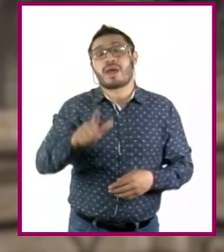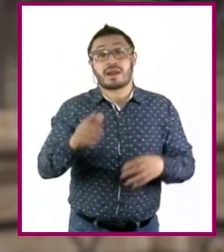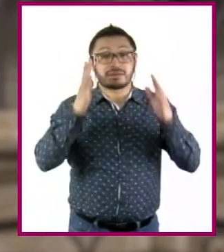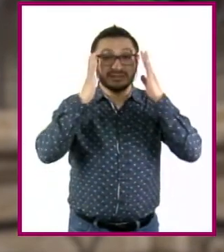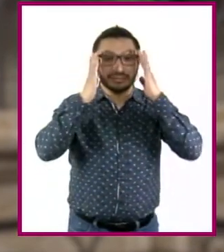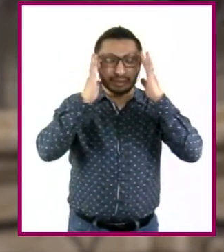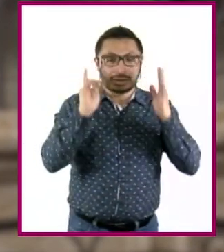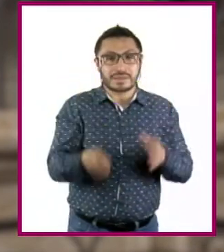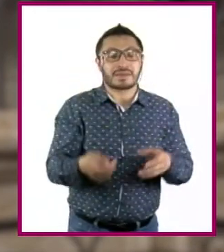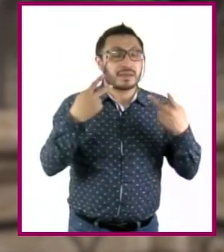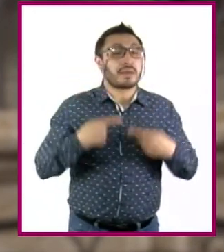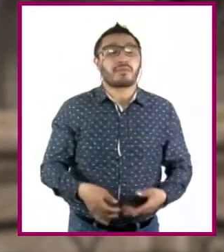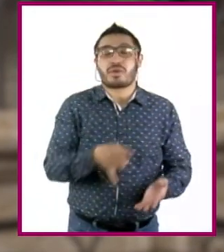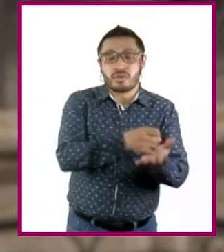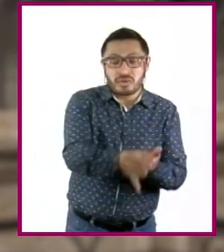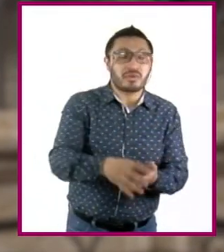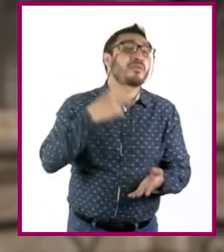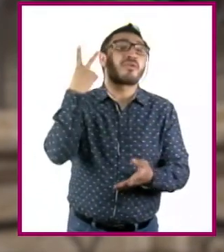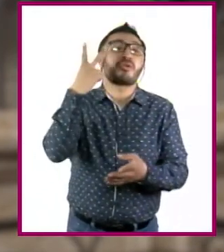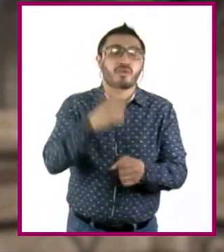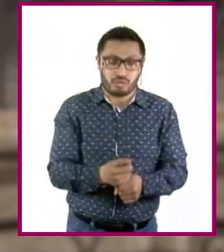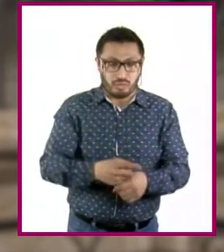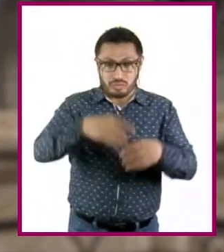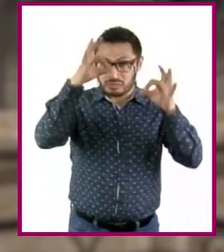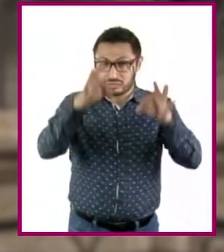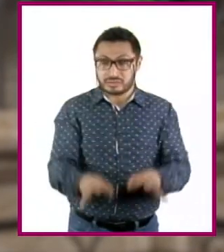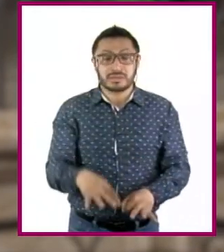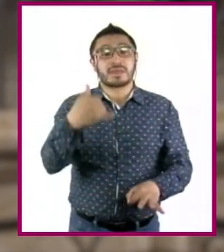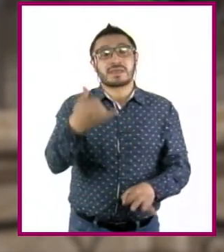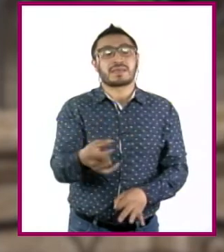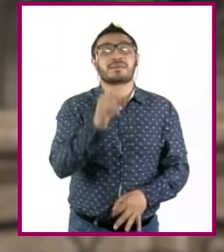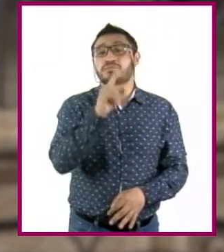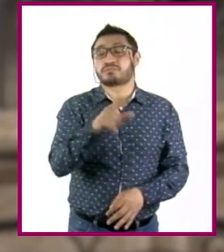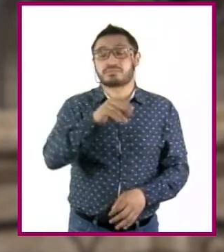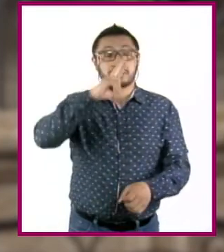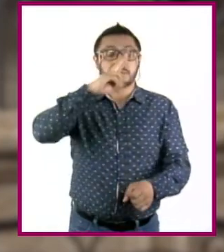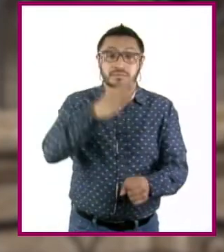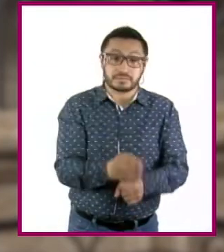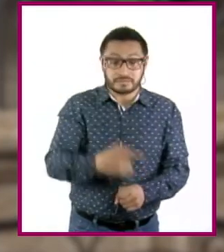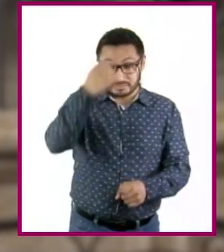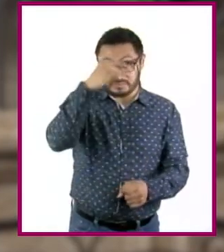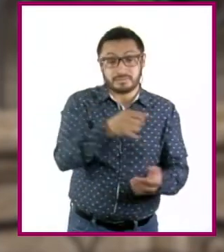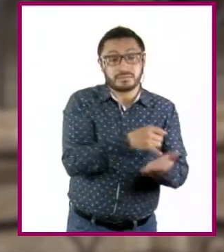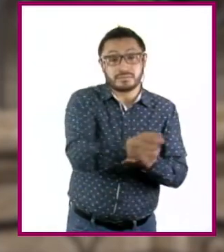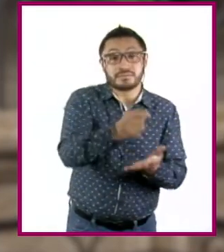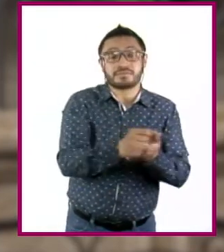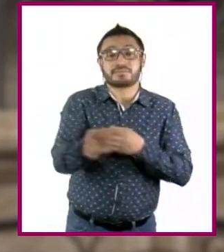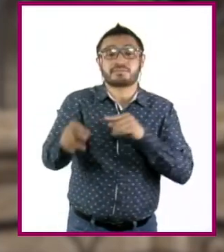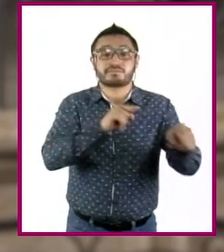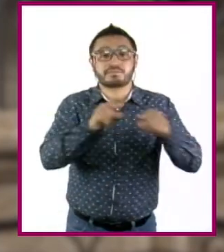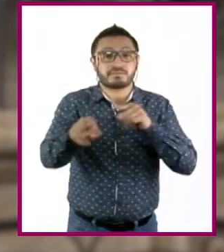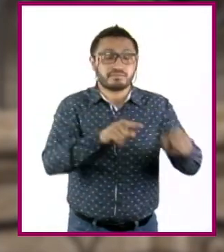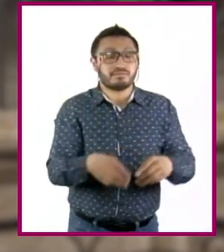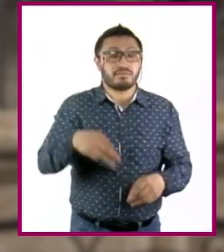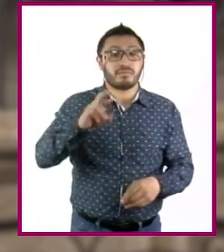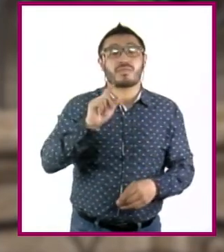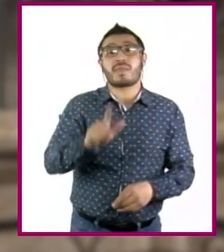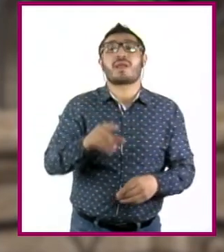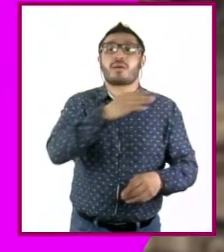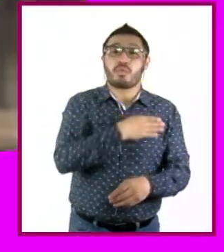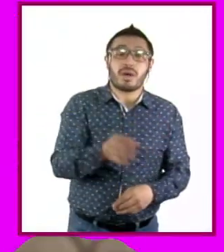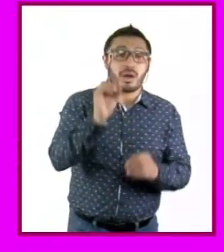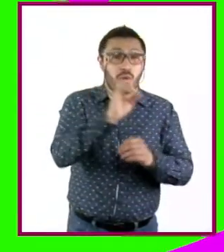alguien que tome decisiones por voluntad propia y que esté sujeto también a que esas decisiones sean juzgadas moralmente como buenas o